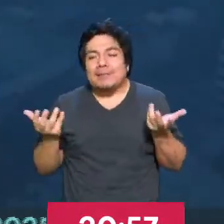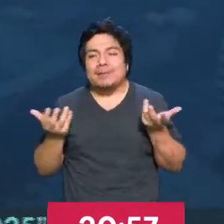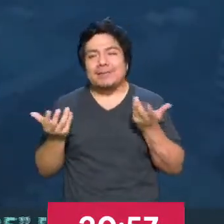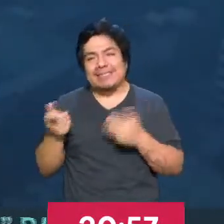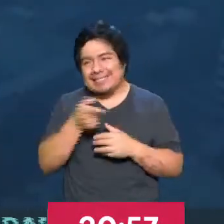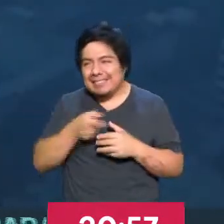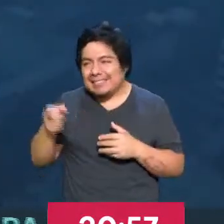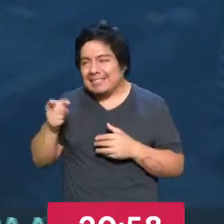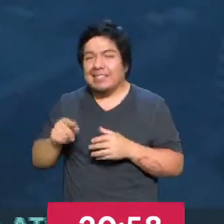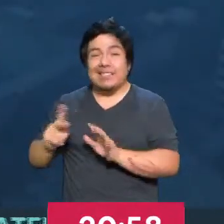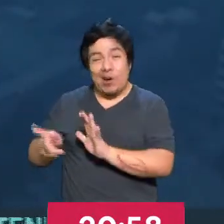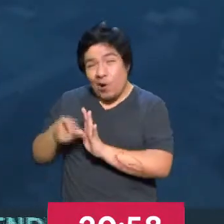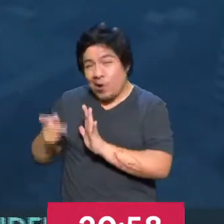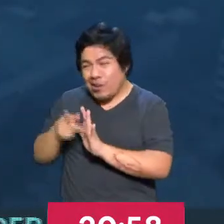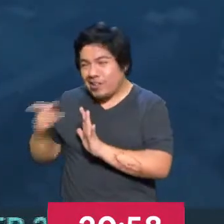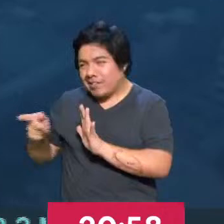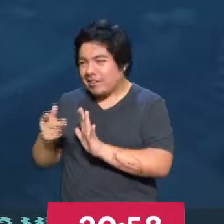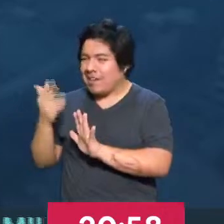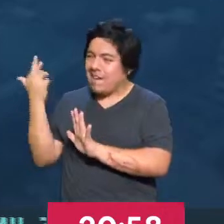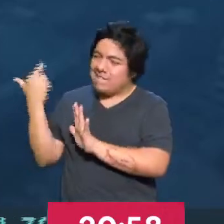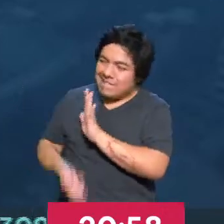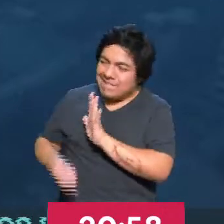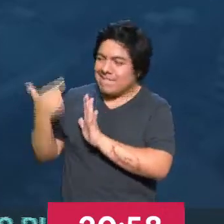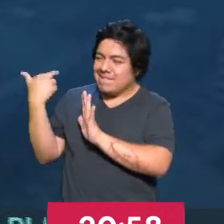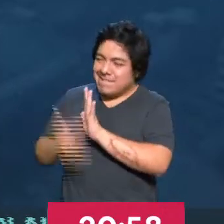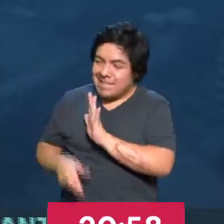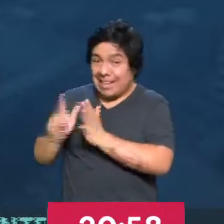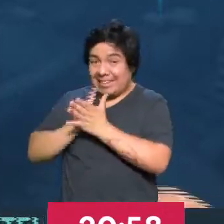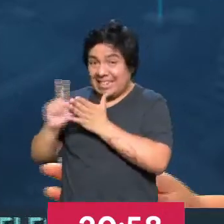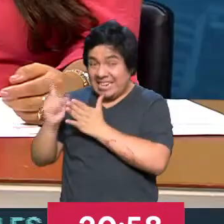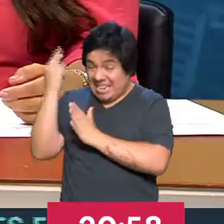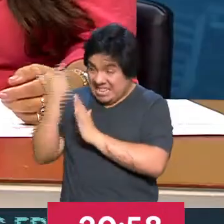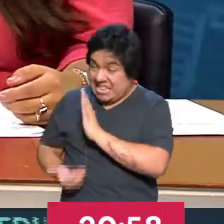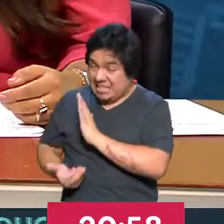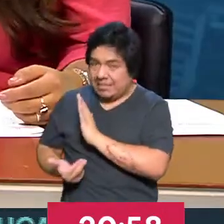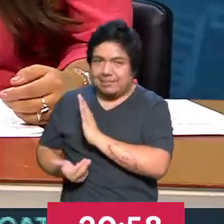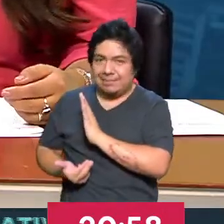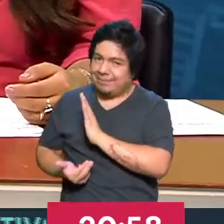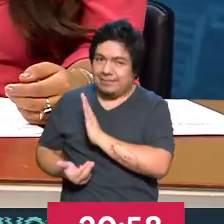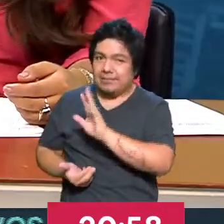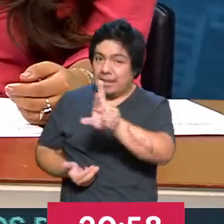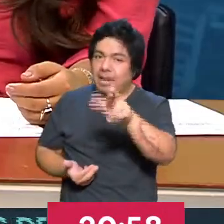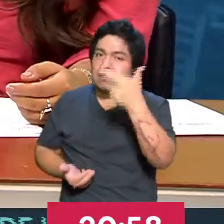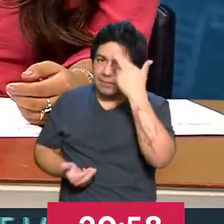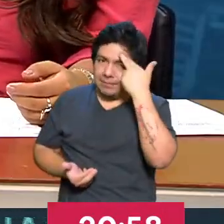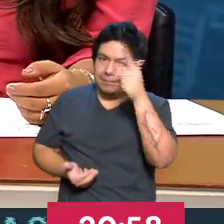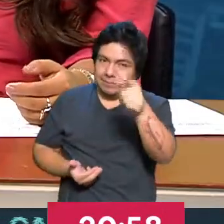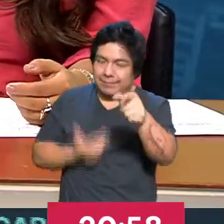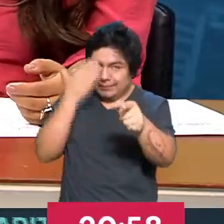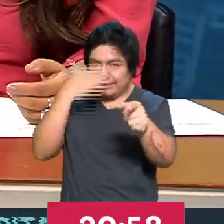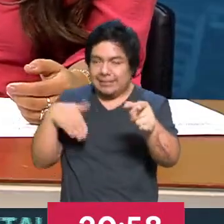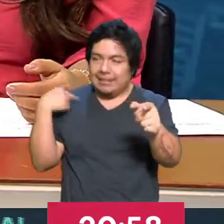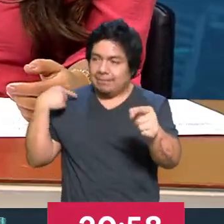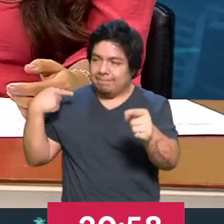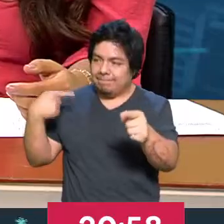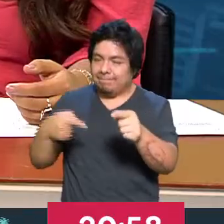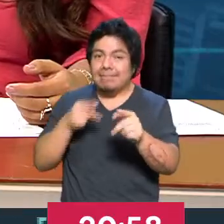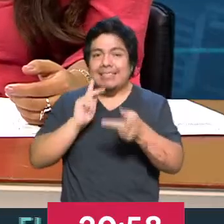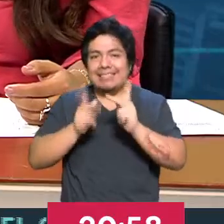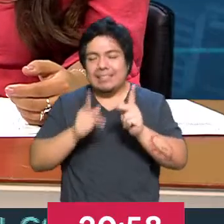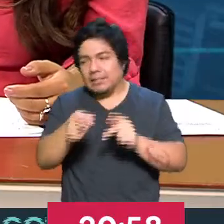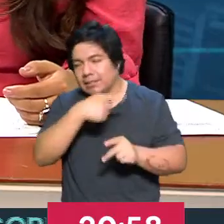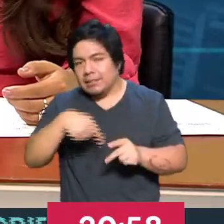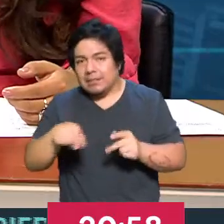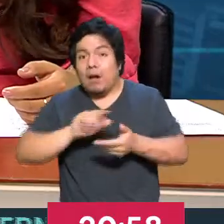persuasión para no cometer estos actos que violen nuestros derechos. Sobre todo recordando, como ya bien lo señalabas a lo largo de esta entrevista, que